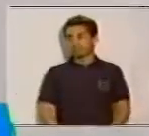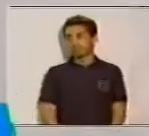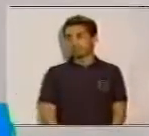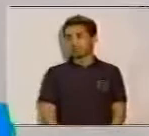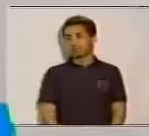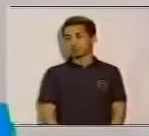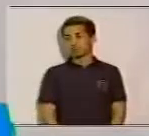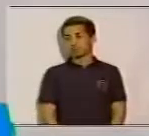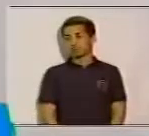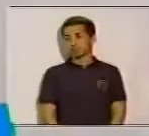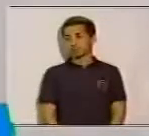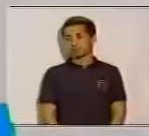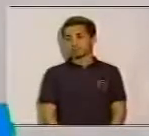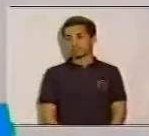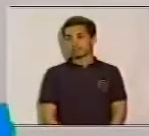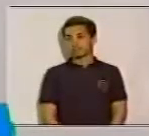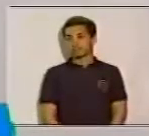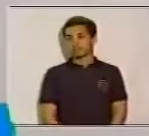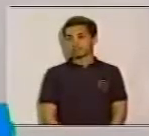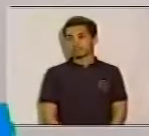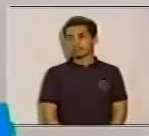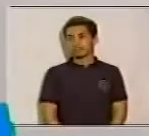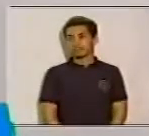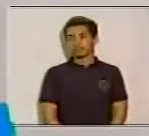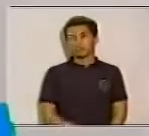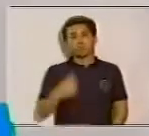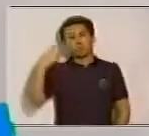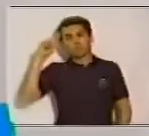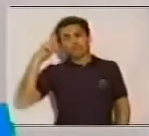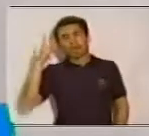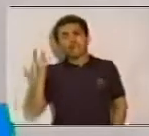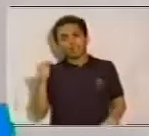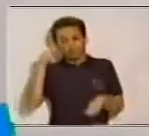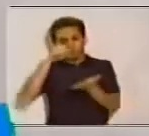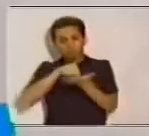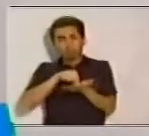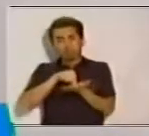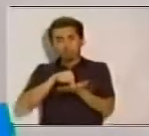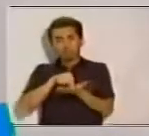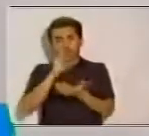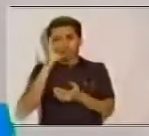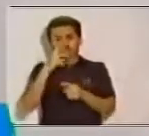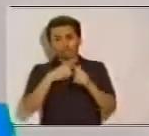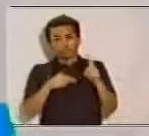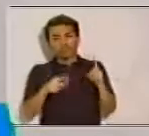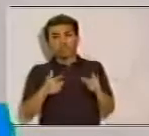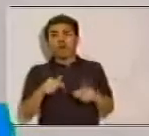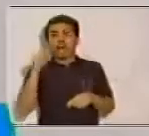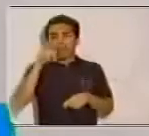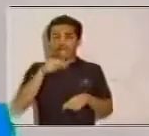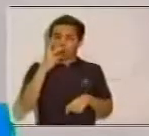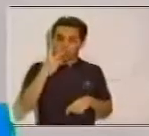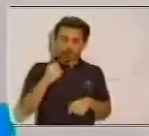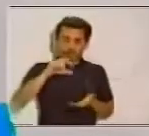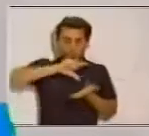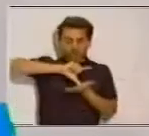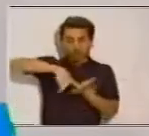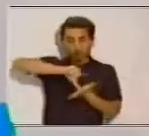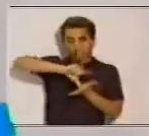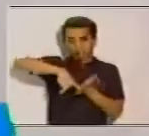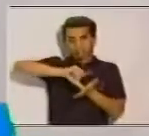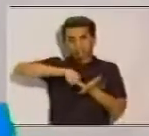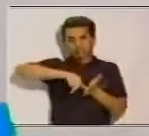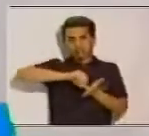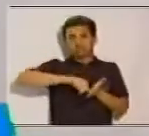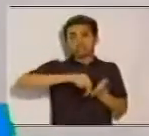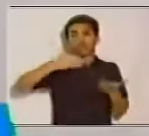Ahí está mi punto. ¿Para qué es ese punto? Voy a colocar ahí mi compás otra vez. Ese va a